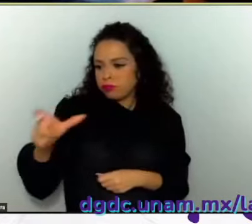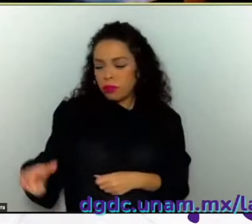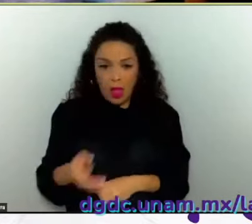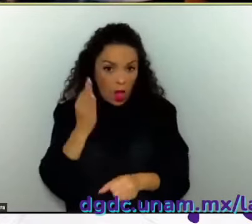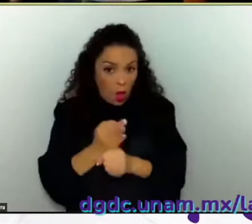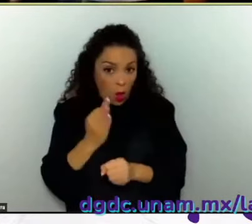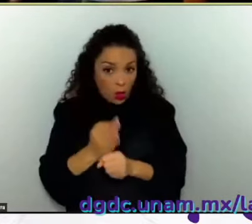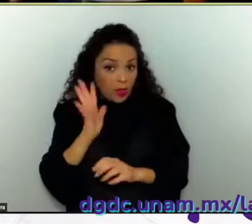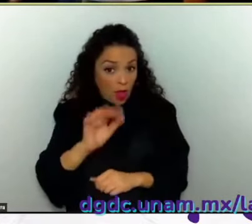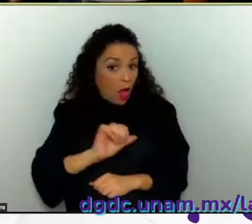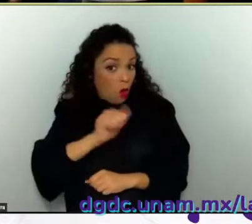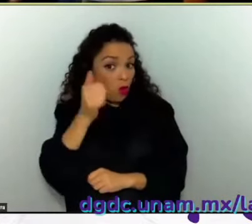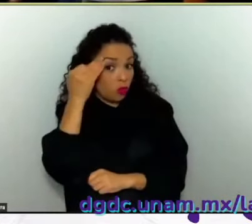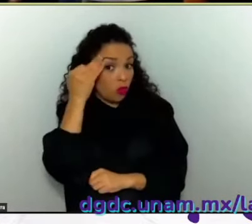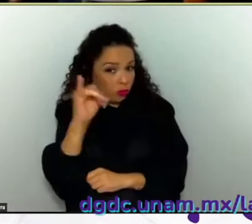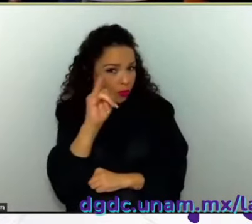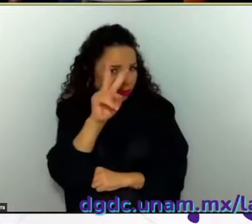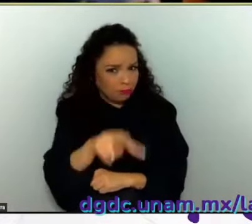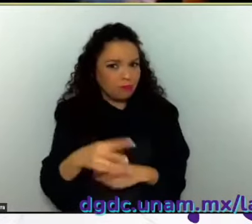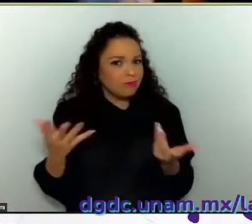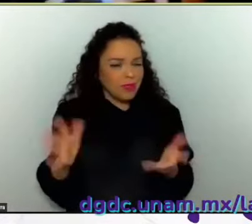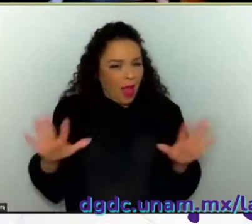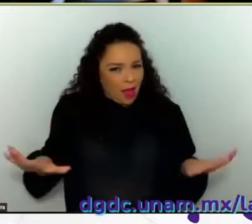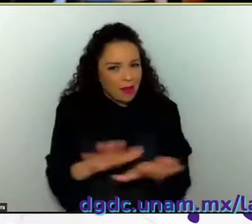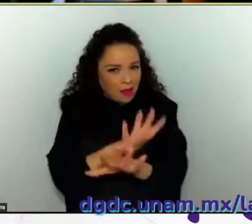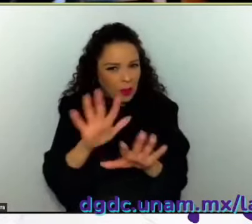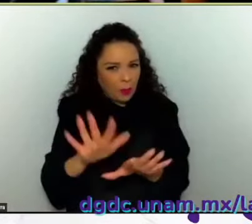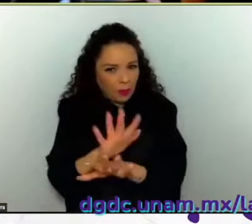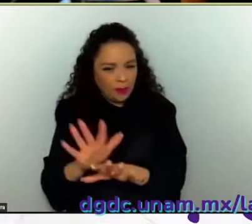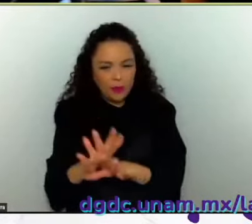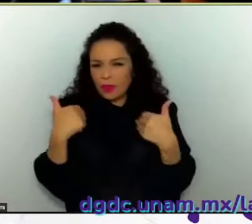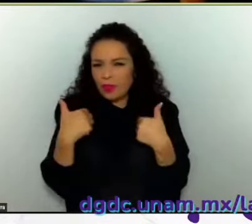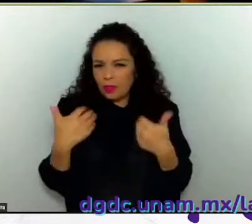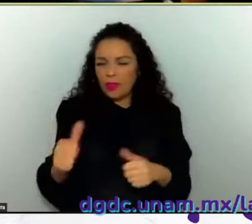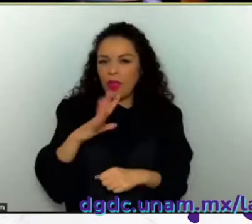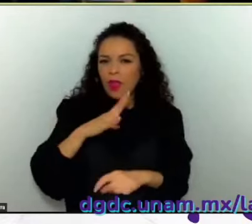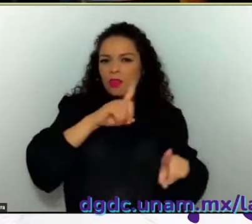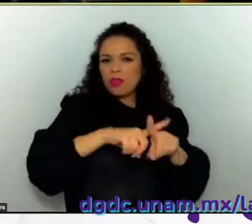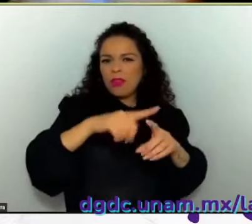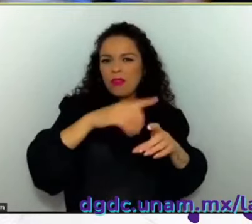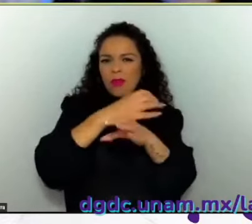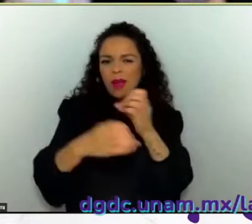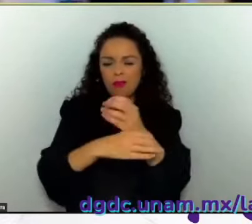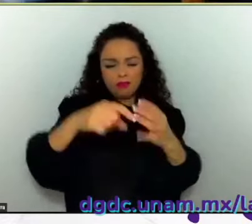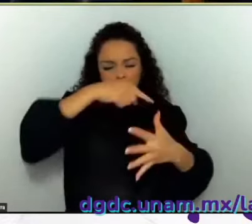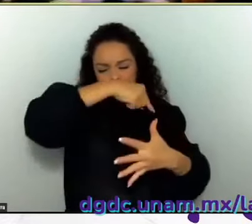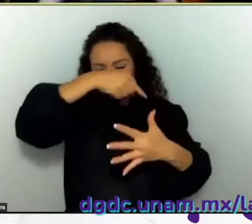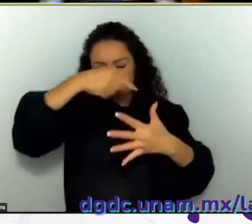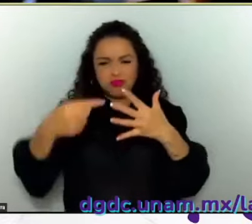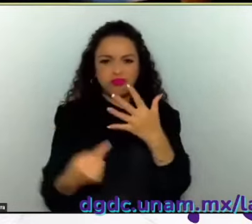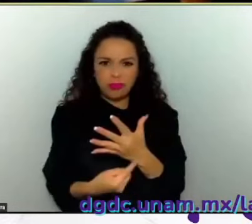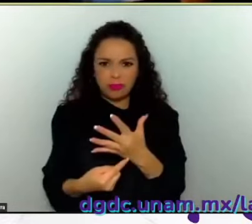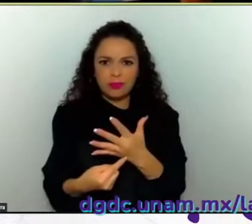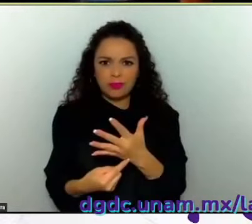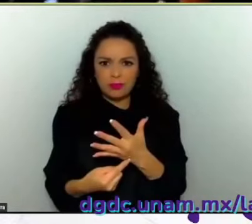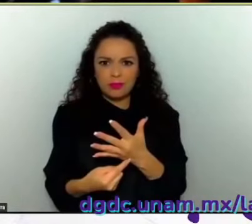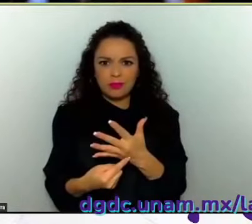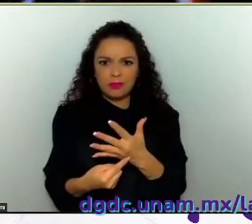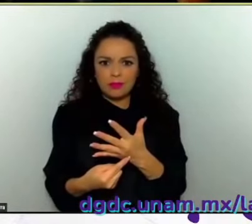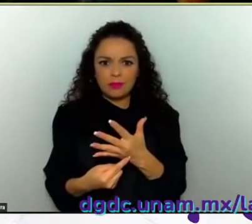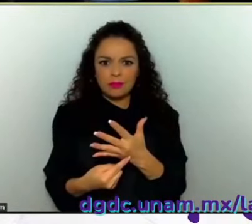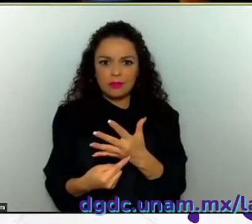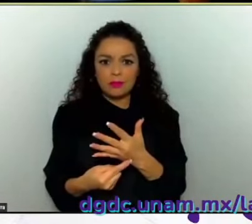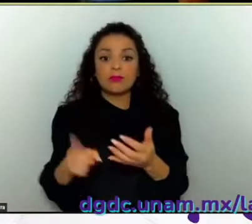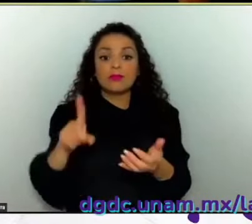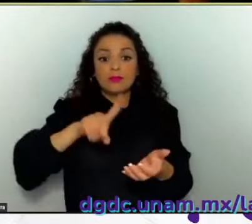está claro que hay, ya está claro que hay muchos factores que van más allá de la ciencia y que imponen ciertos sesgos a